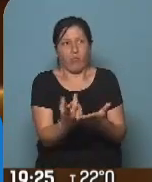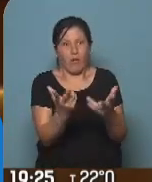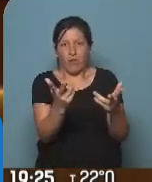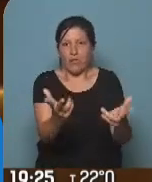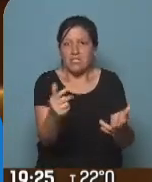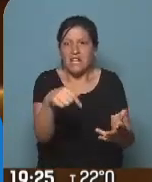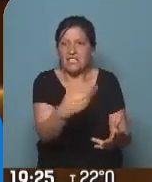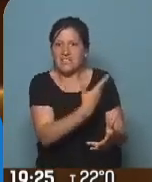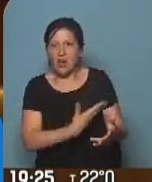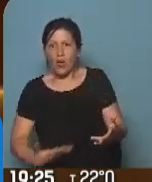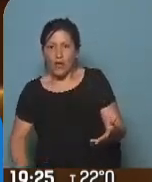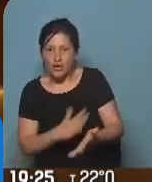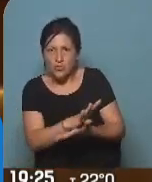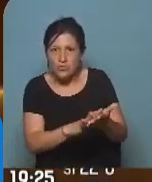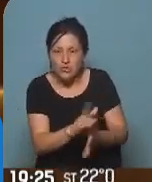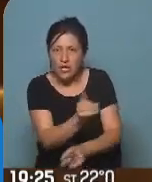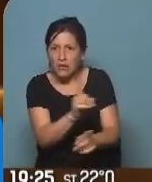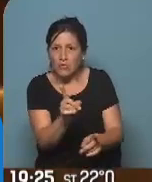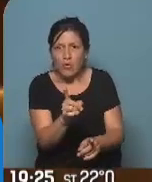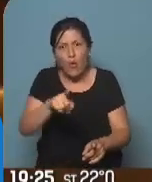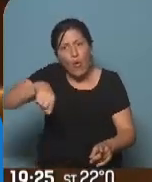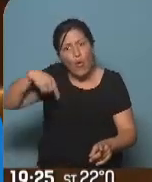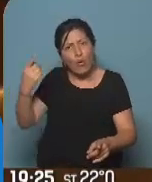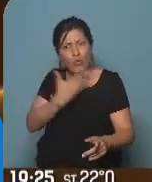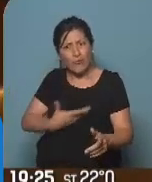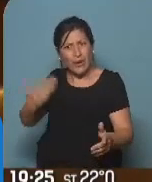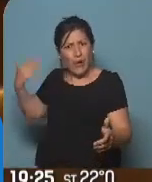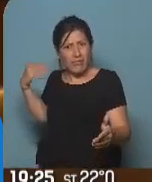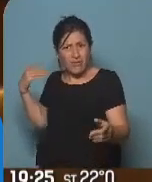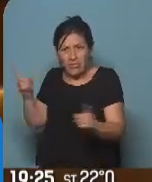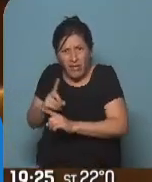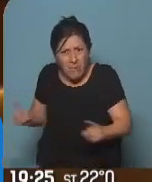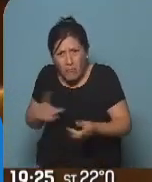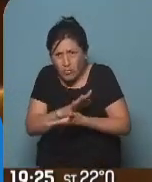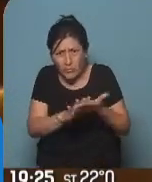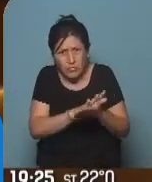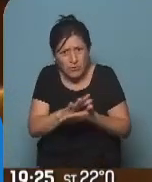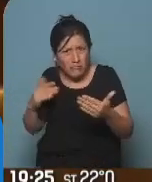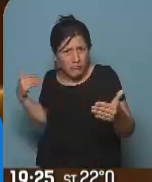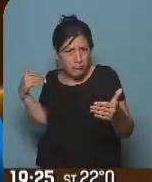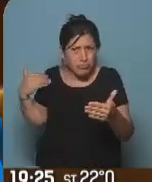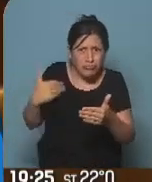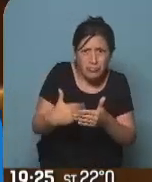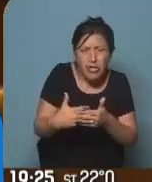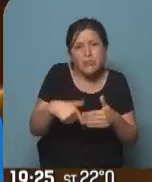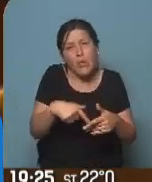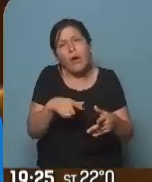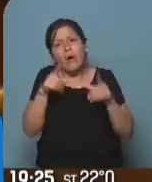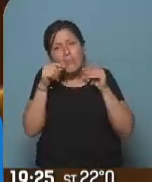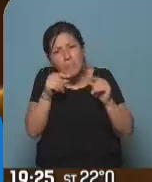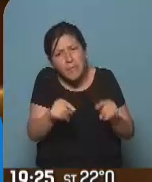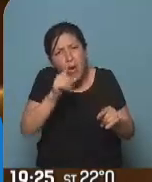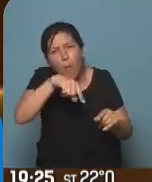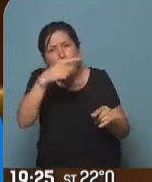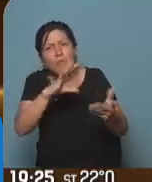gobierno no ha logrado solucionar, sino que otros gobiernos anteriores tampoco han logrado solucionar y que evidentemente está reclamando otro tipo